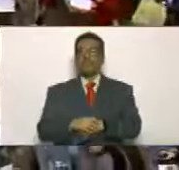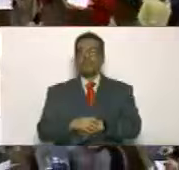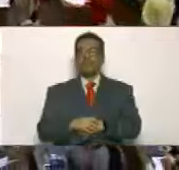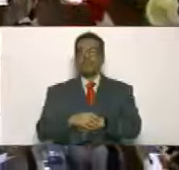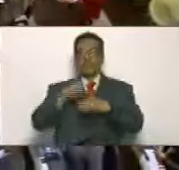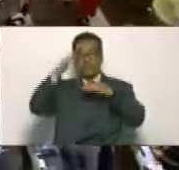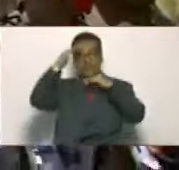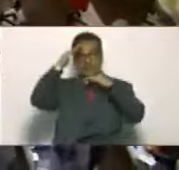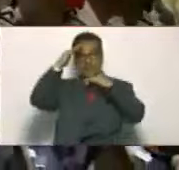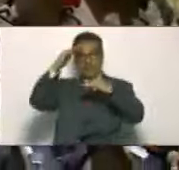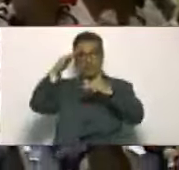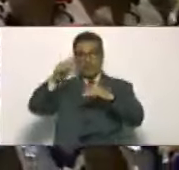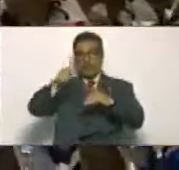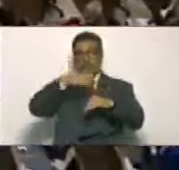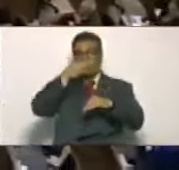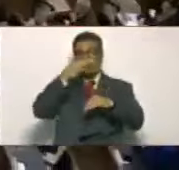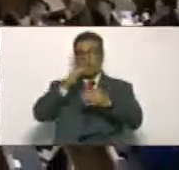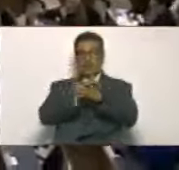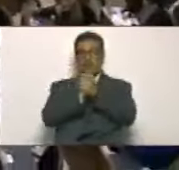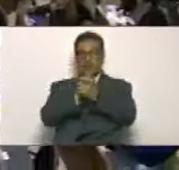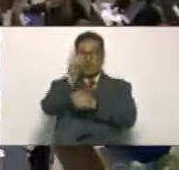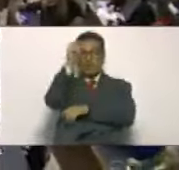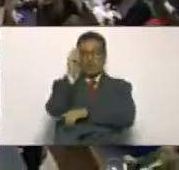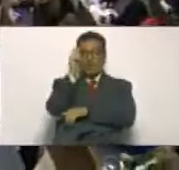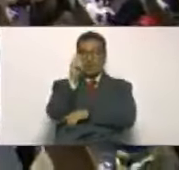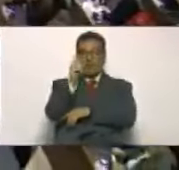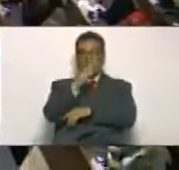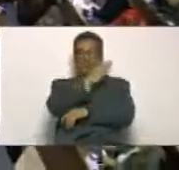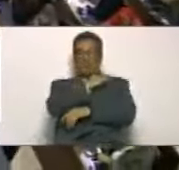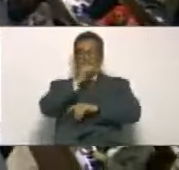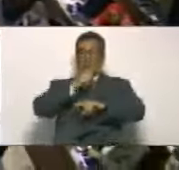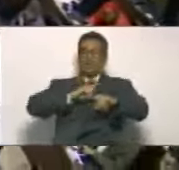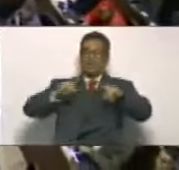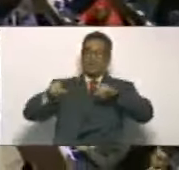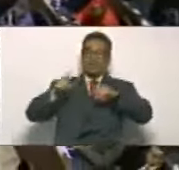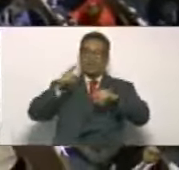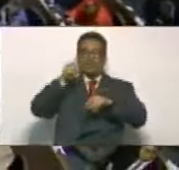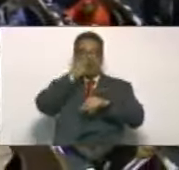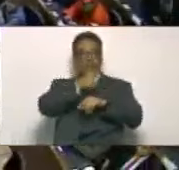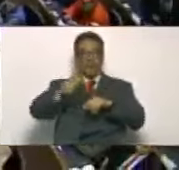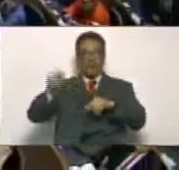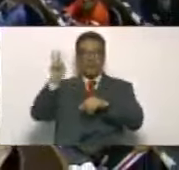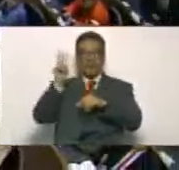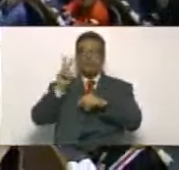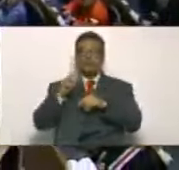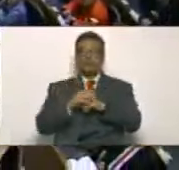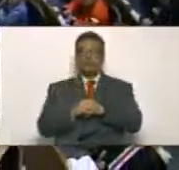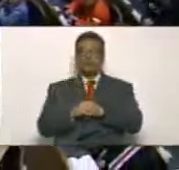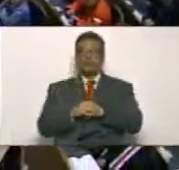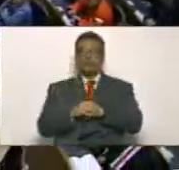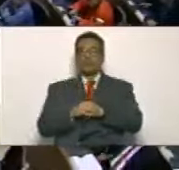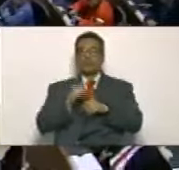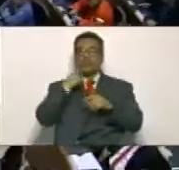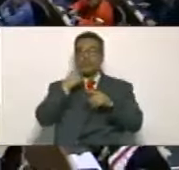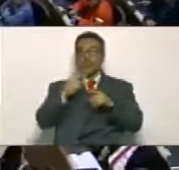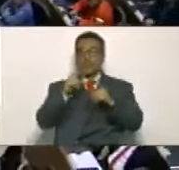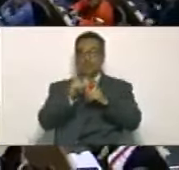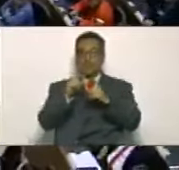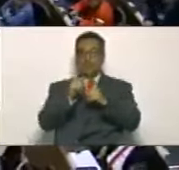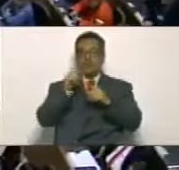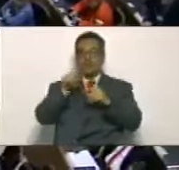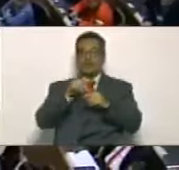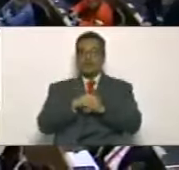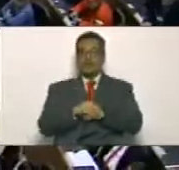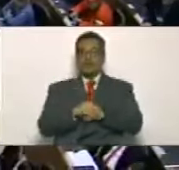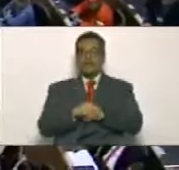Sí, saludos. Bueno, muy buenas tardes, colegas parlamentarios, Junta Directiva, Pueblo de Venezuela. Hemos pedido este derecho de